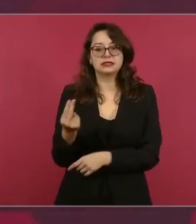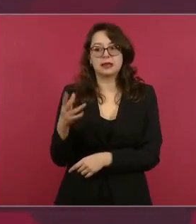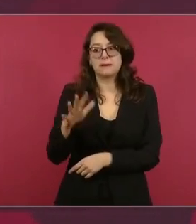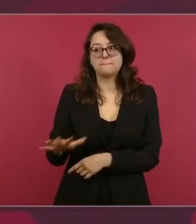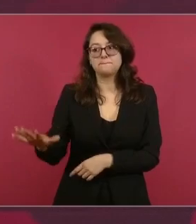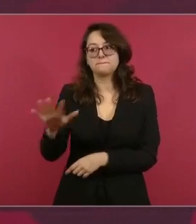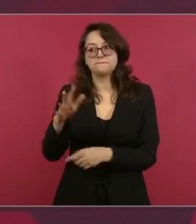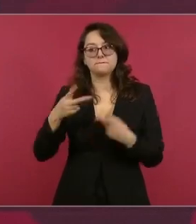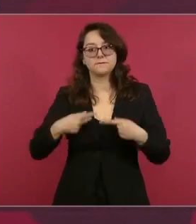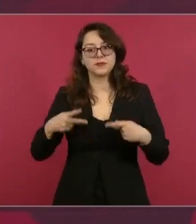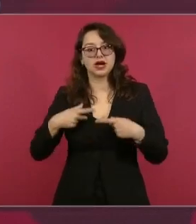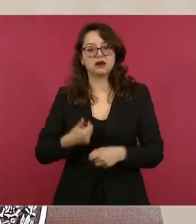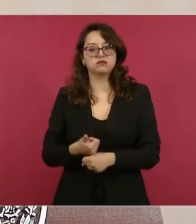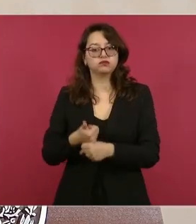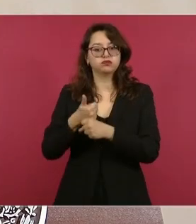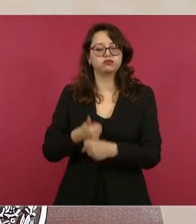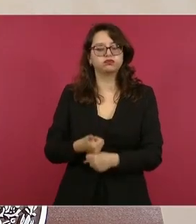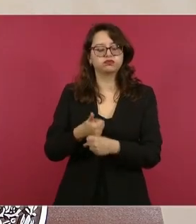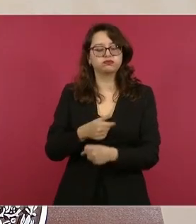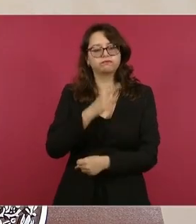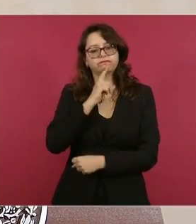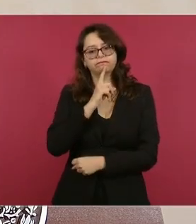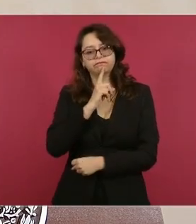padezca la gente,